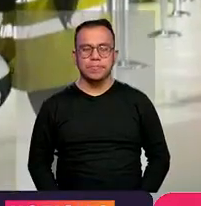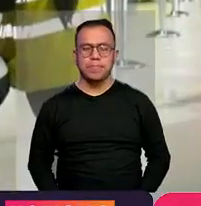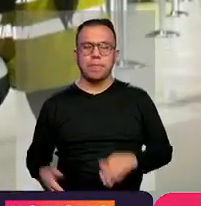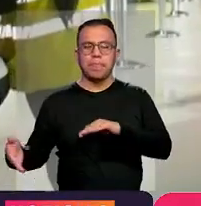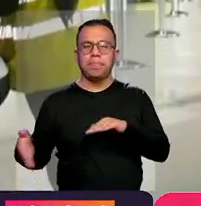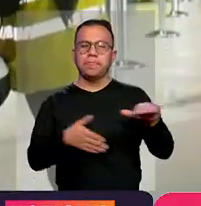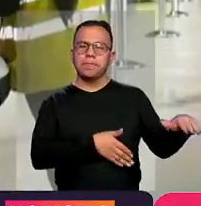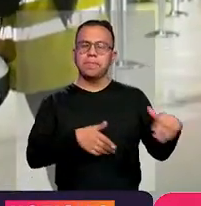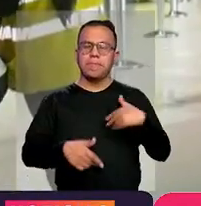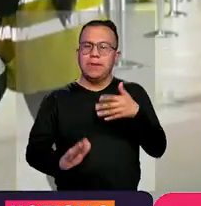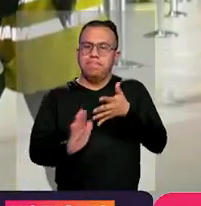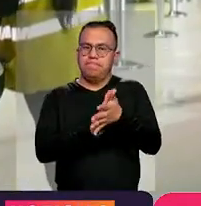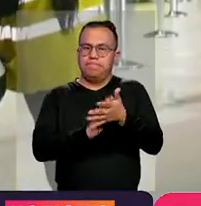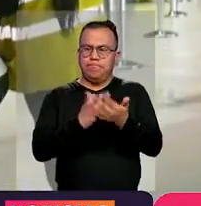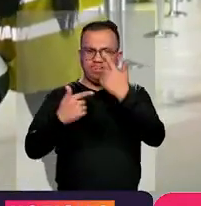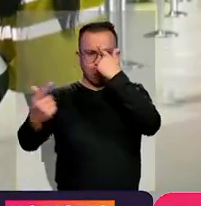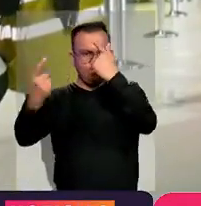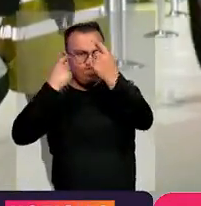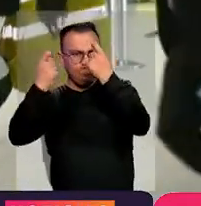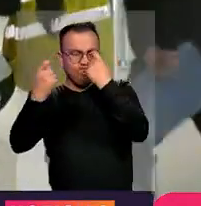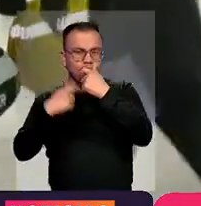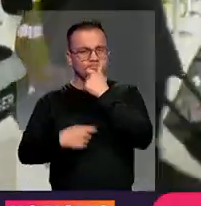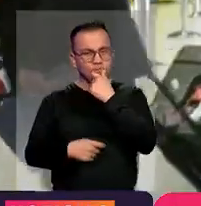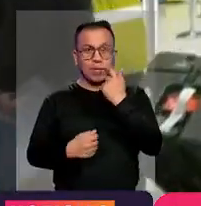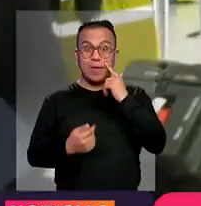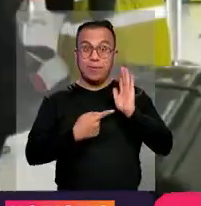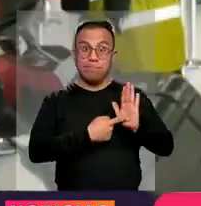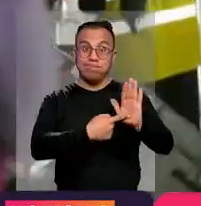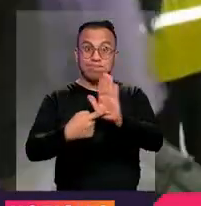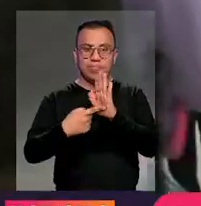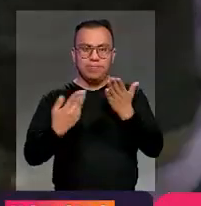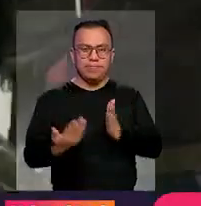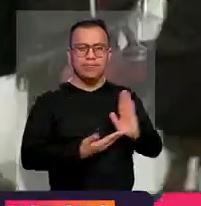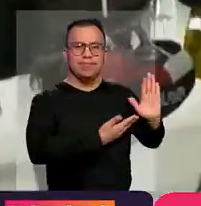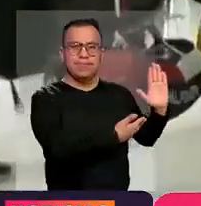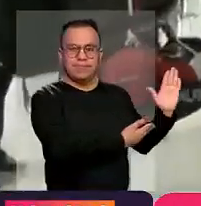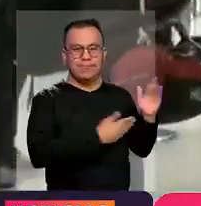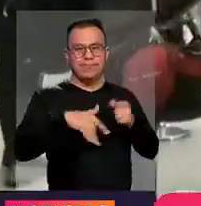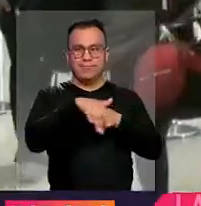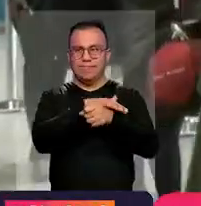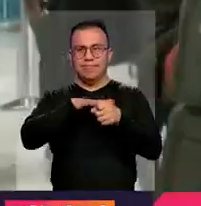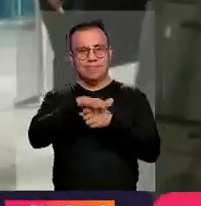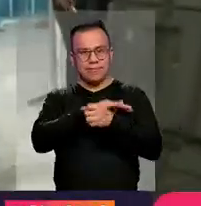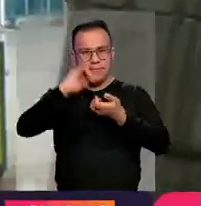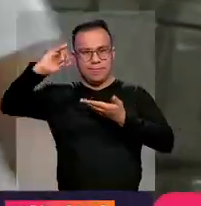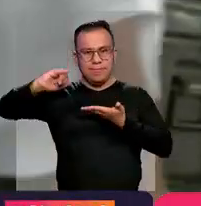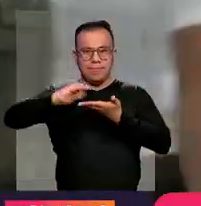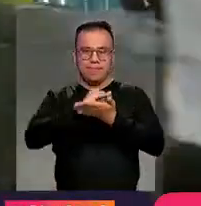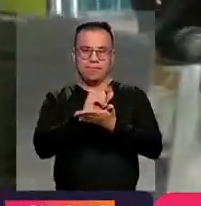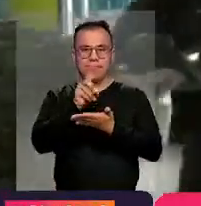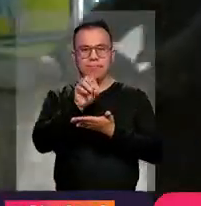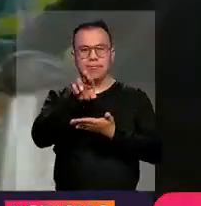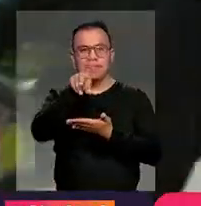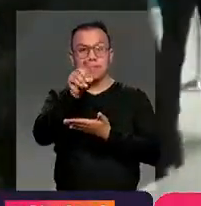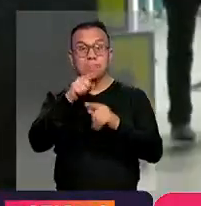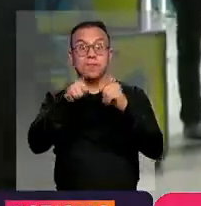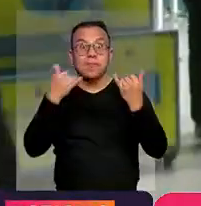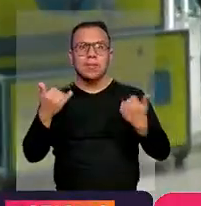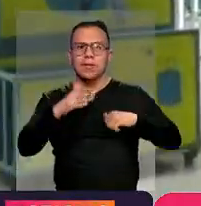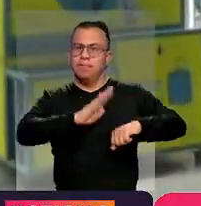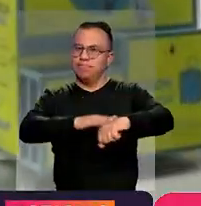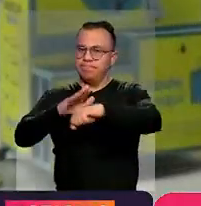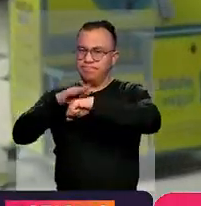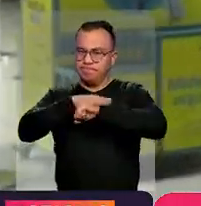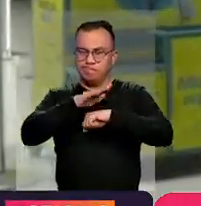Y precisamente también se lanzó otra estrategia muy importante. Queremos enseñarles cómo está la situación en este momento en el aeropuerto El Dorado, porque lo que han indicado